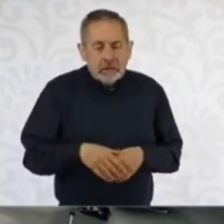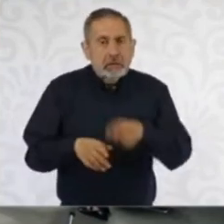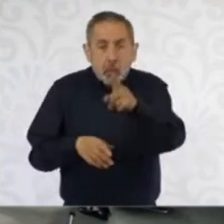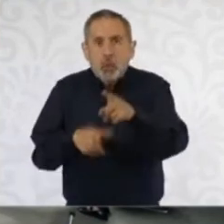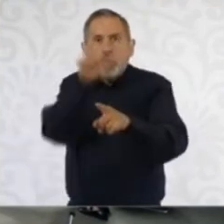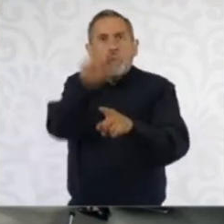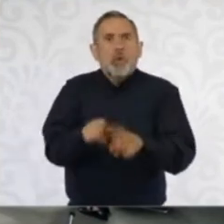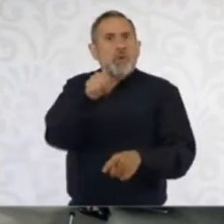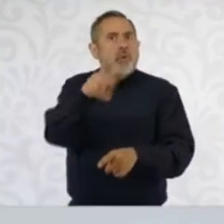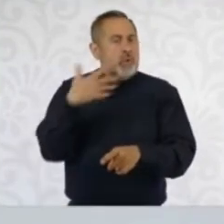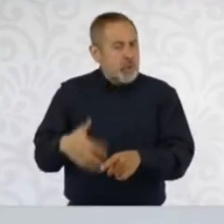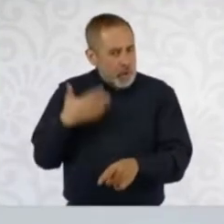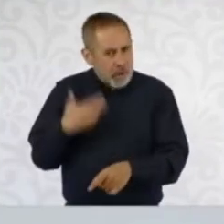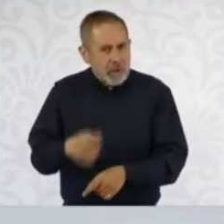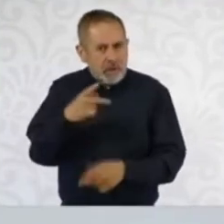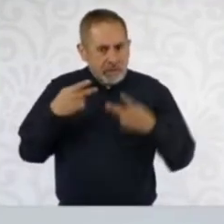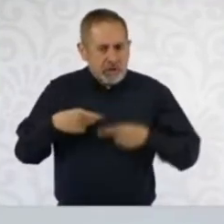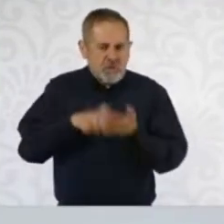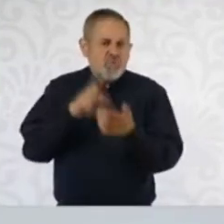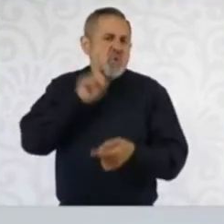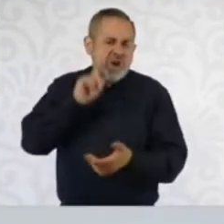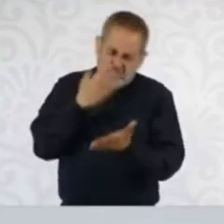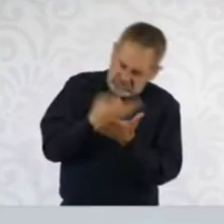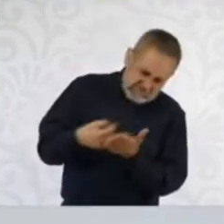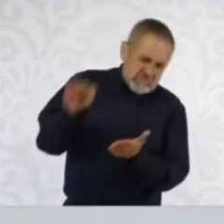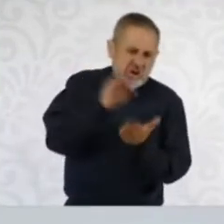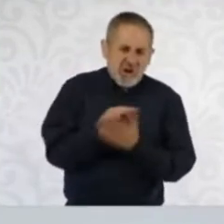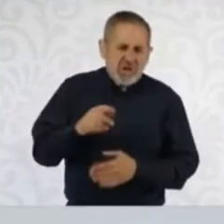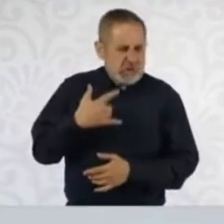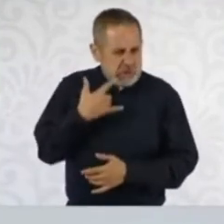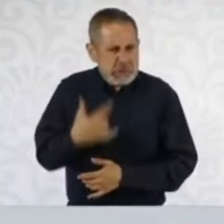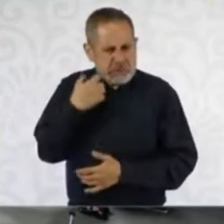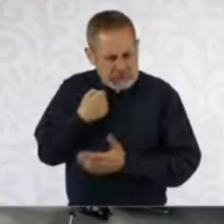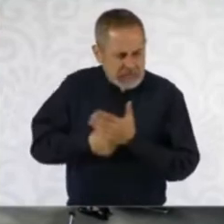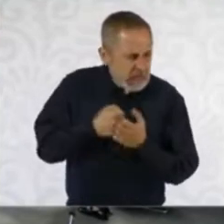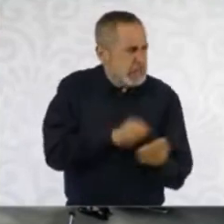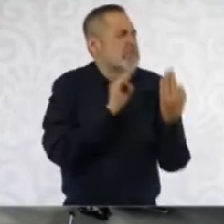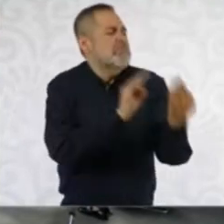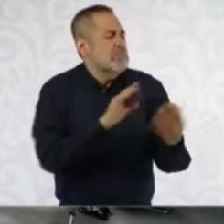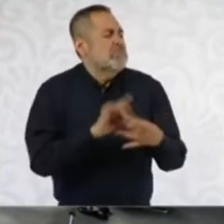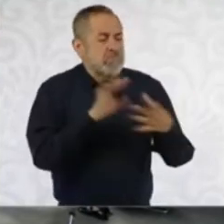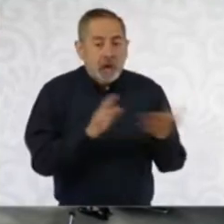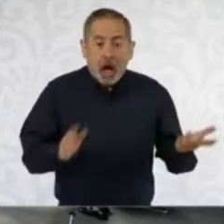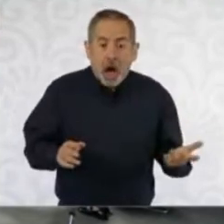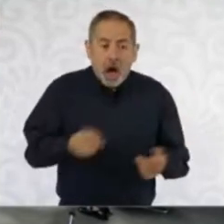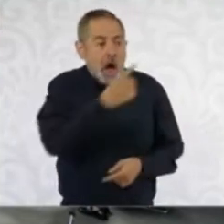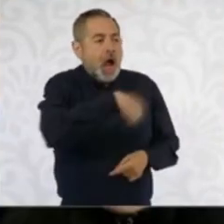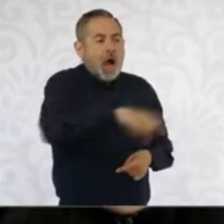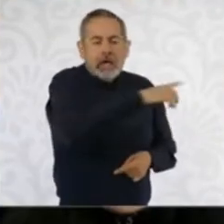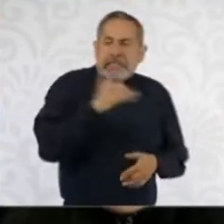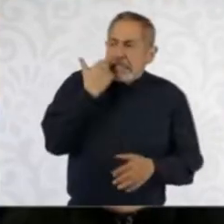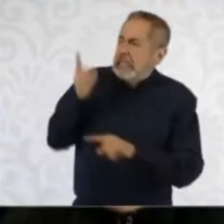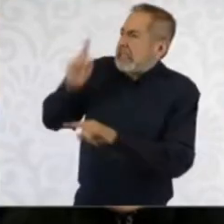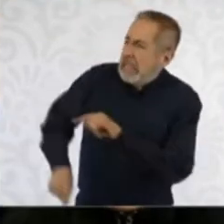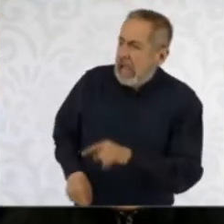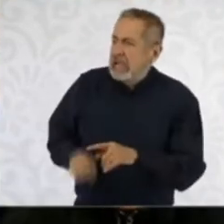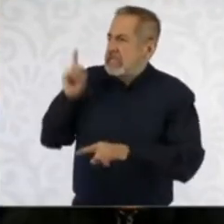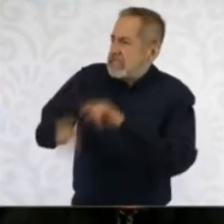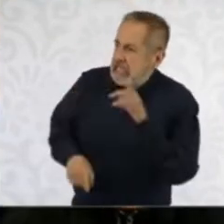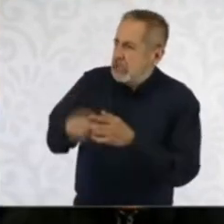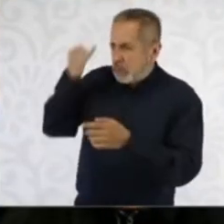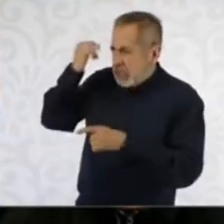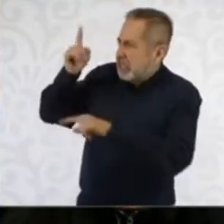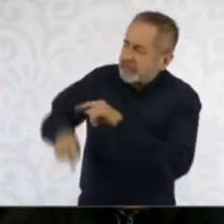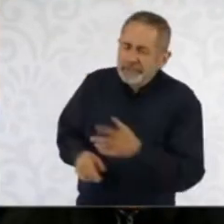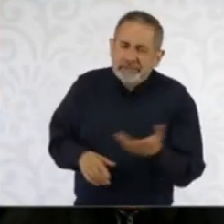esa persona, esa mujer valiente, luchona y entrona, porque la quisieran, pues muchos le quisieran quitar como esa